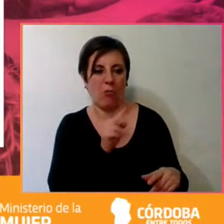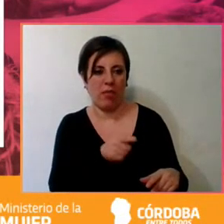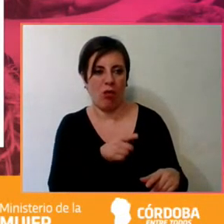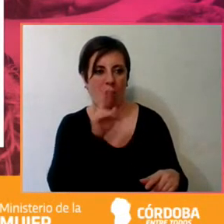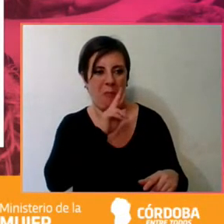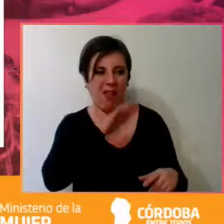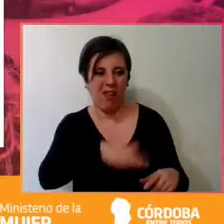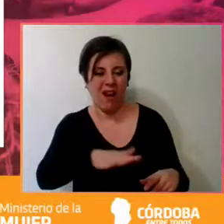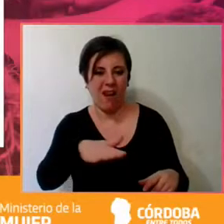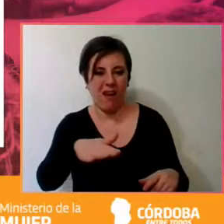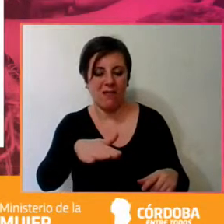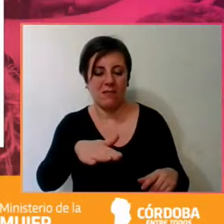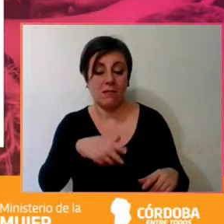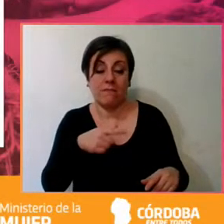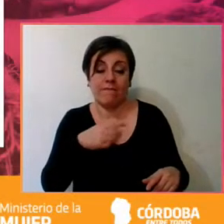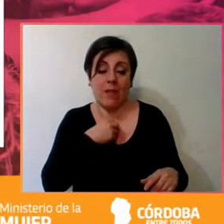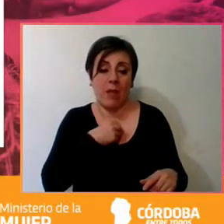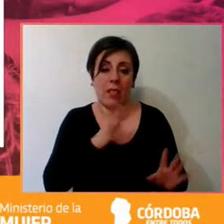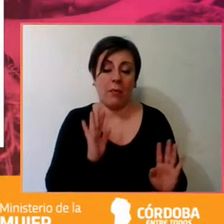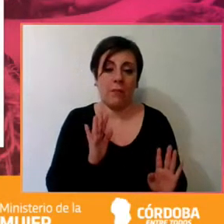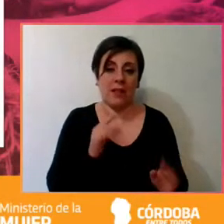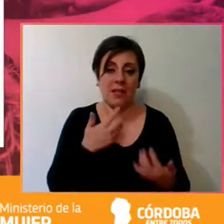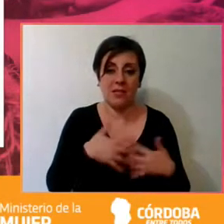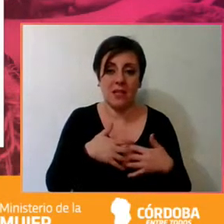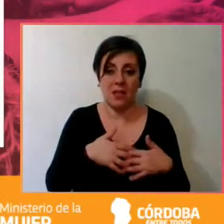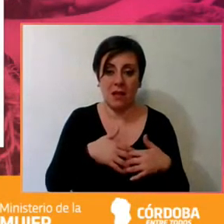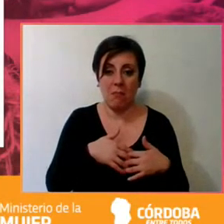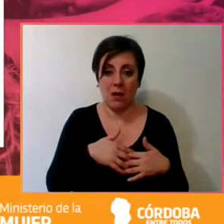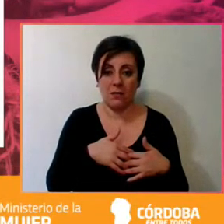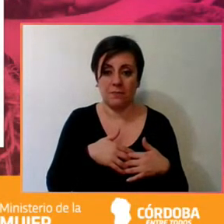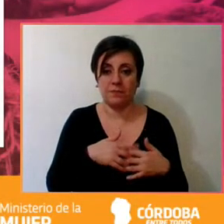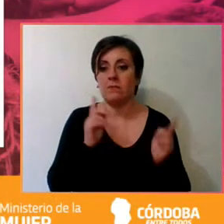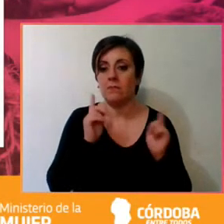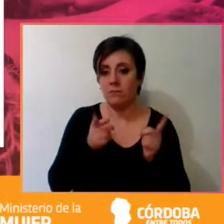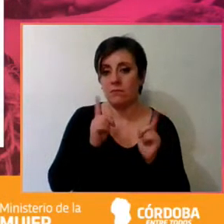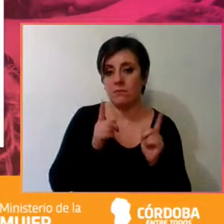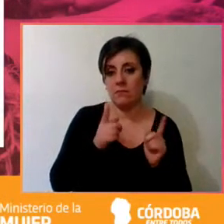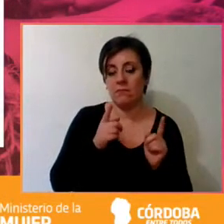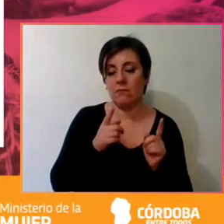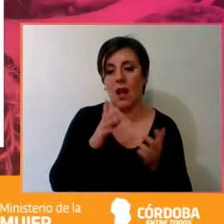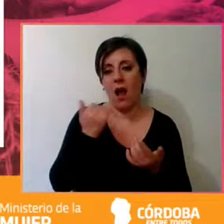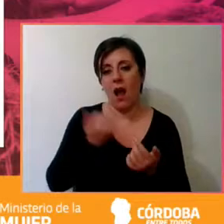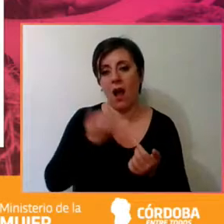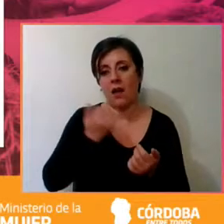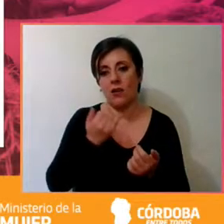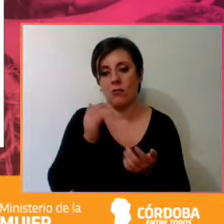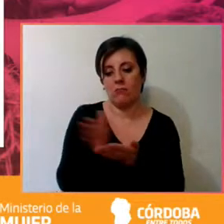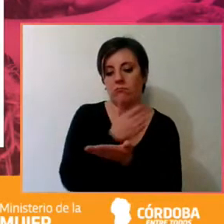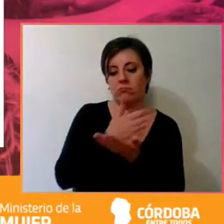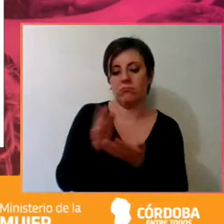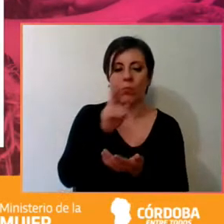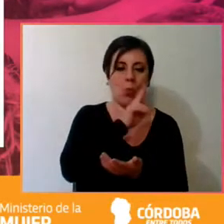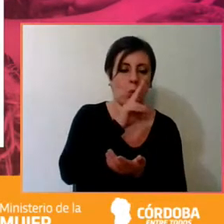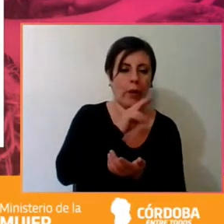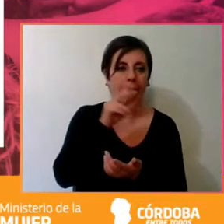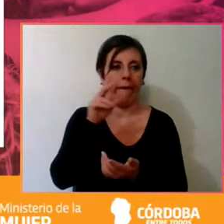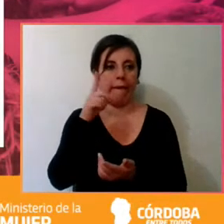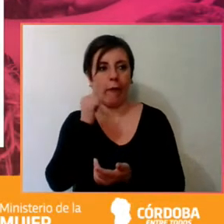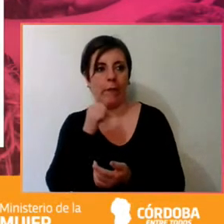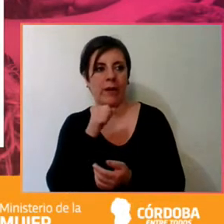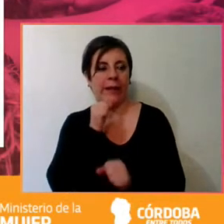eso, lamentablemente, en este sistema en el que estamos, donde todavía hay una rígida división sexual del trabajo, donde todavía